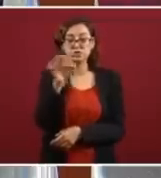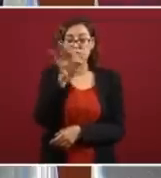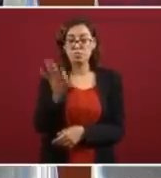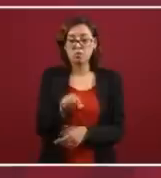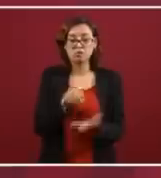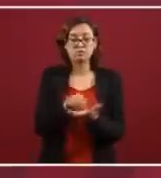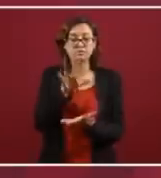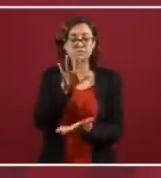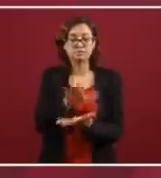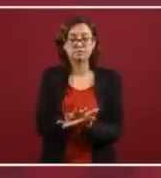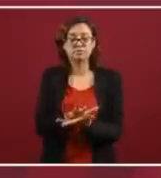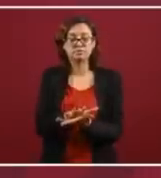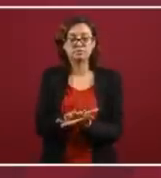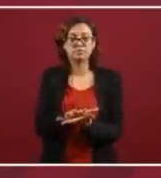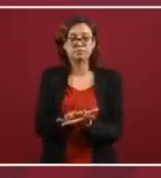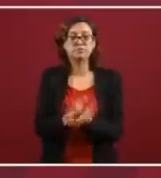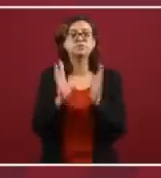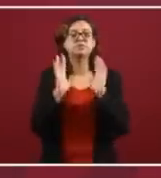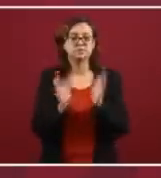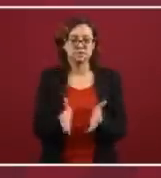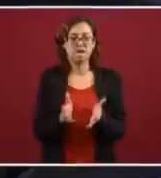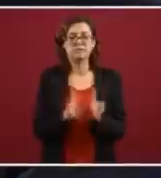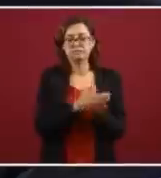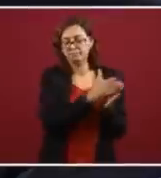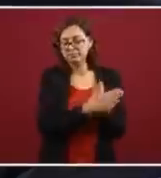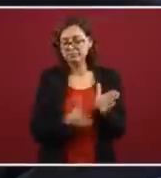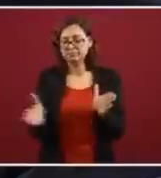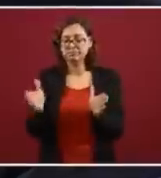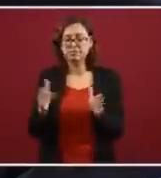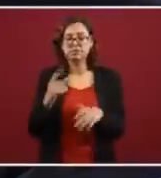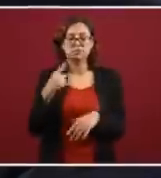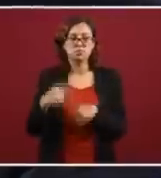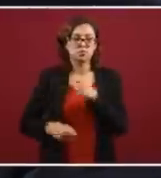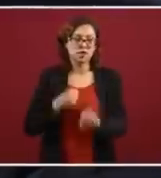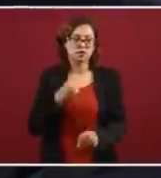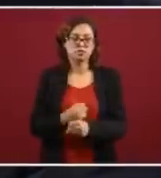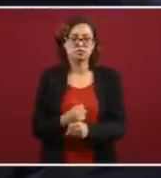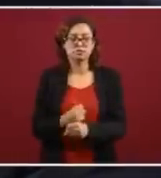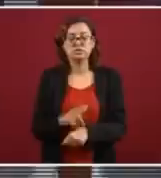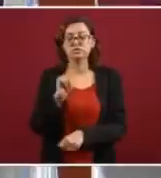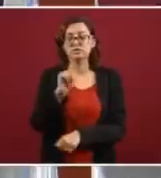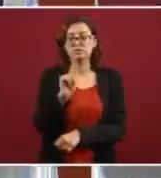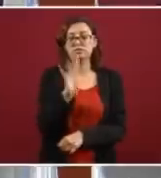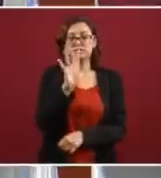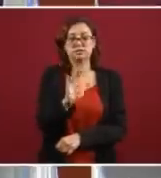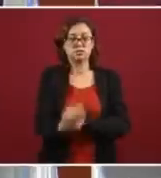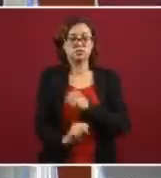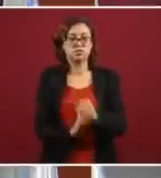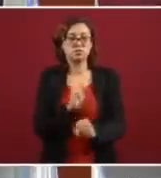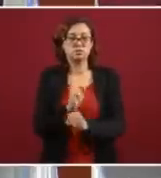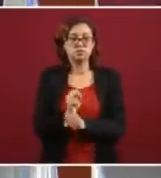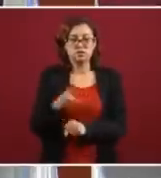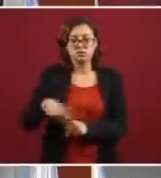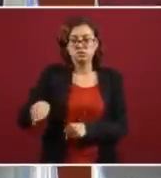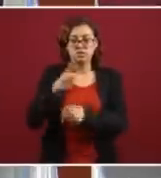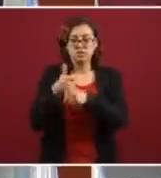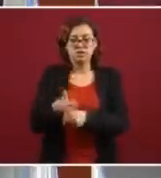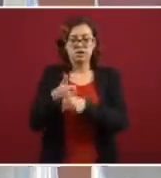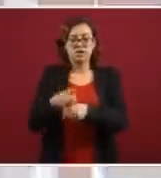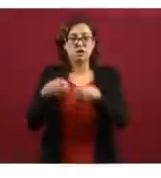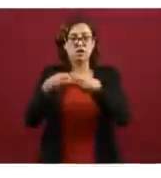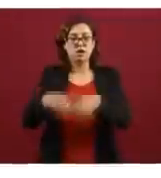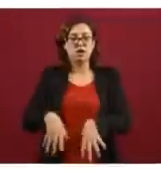26.6%, se han registrado a lo largo de esta administración. El 75% de estas víctimas